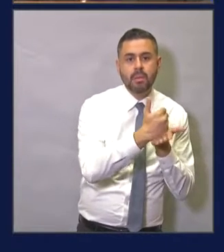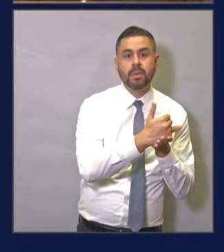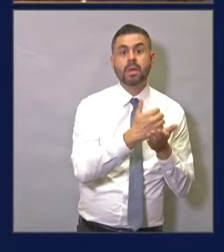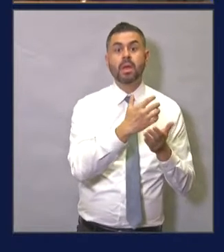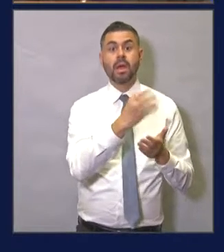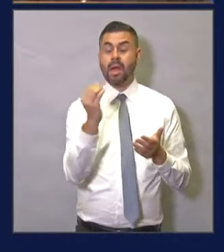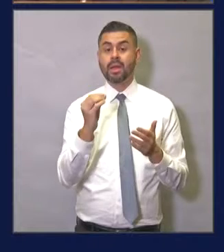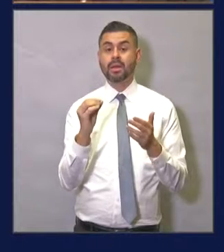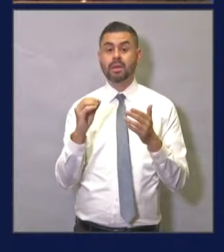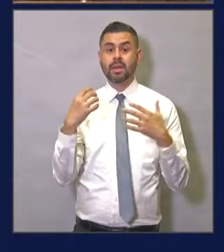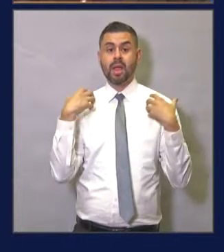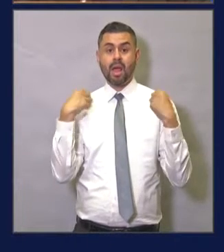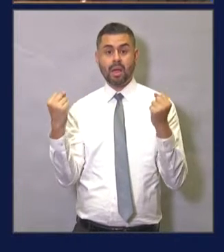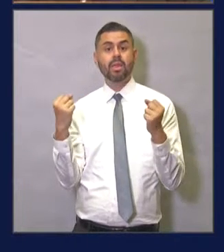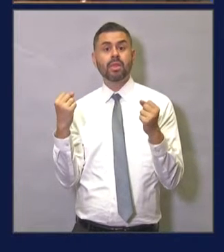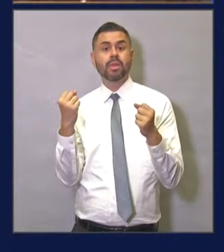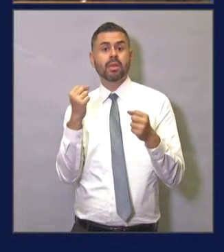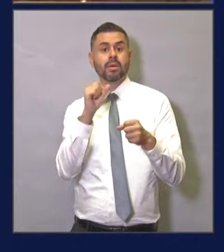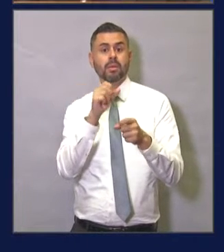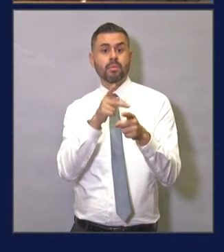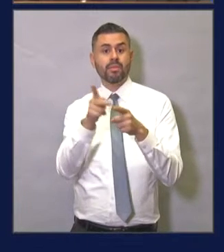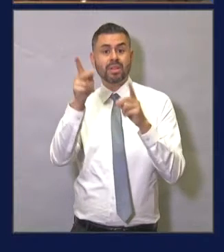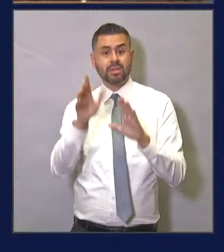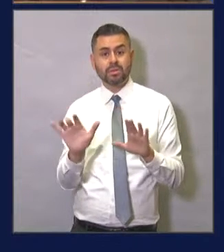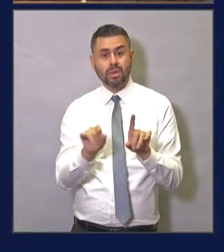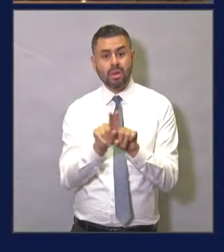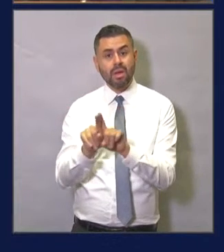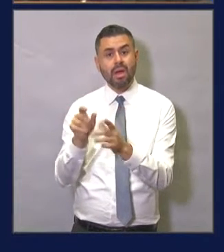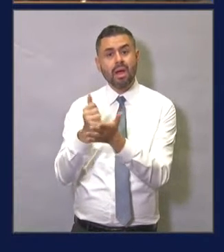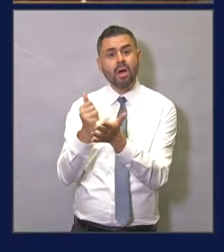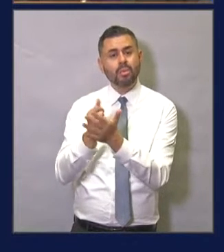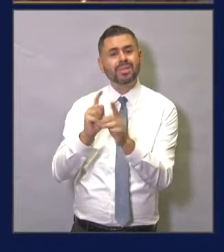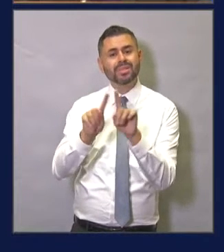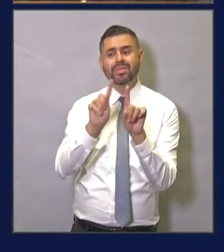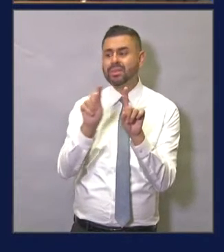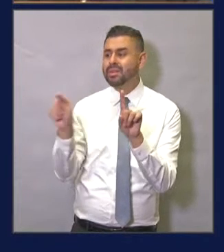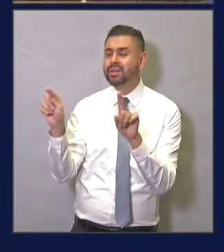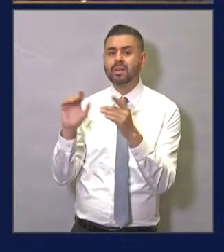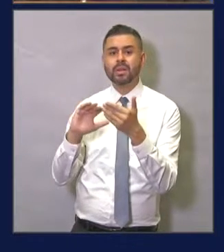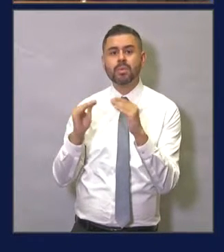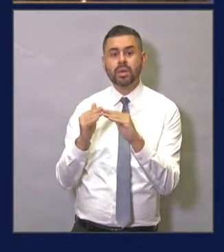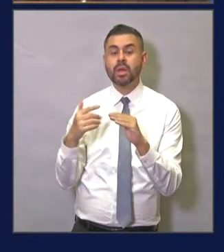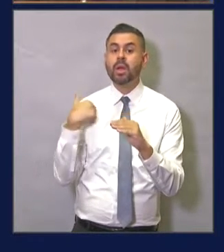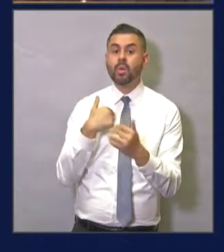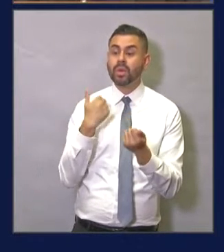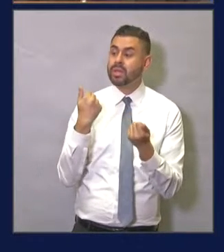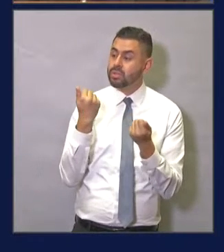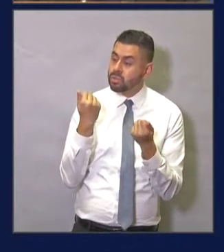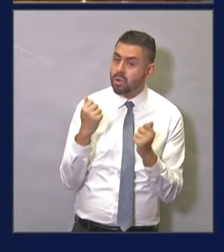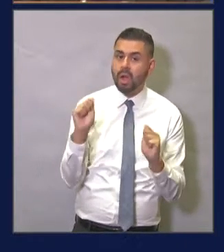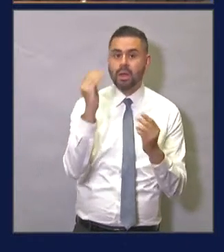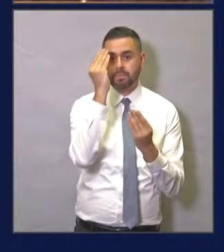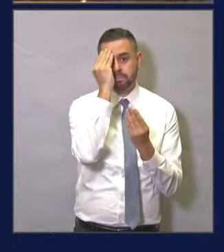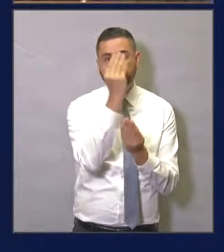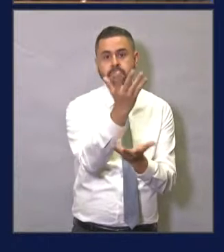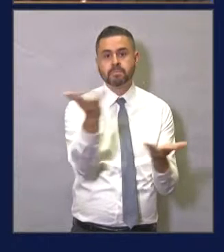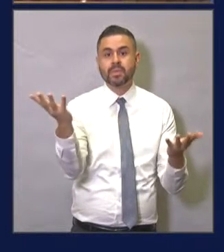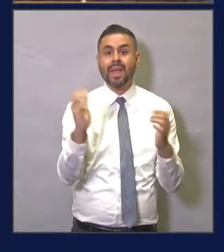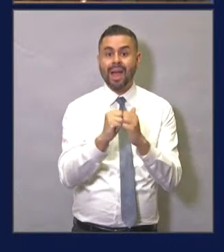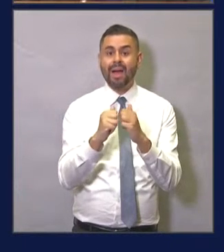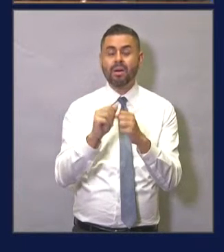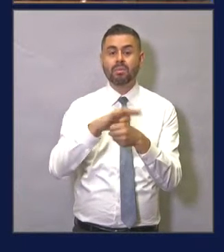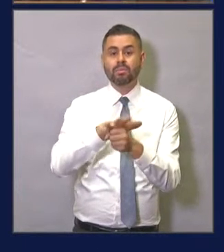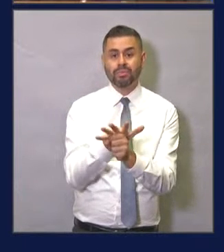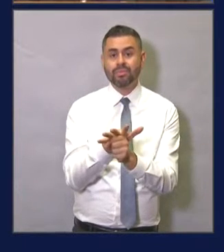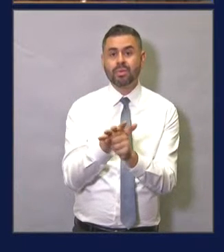altas tasas de casos durante la pandemia. A la vez, proporcionan información sobre cómo COVID-19 puede propagarse